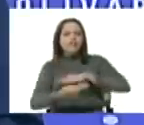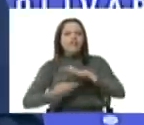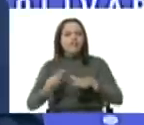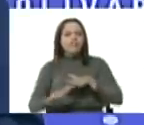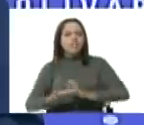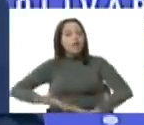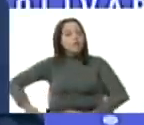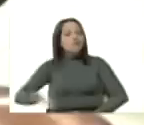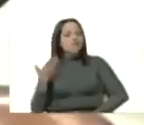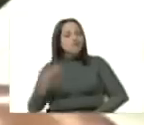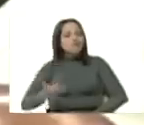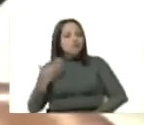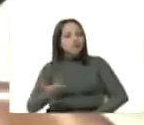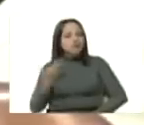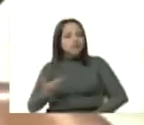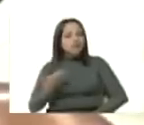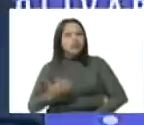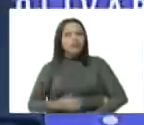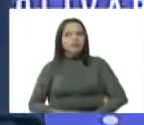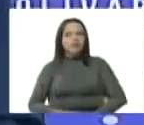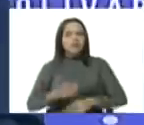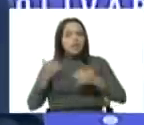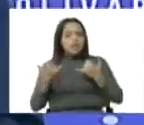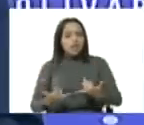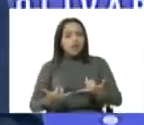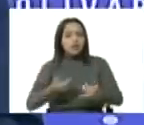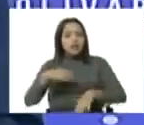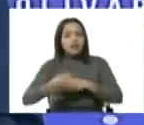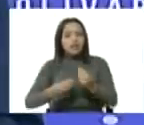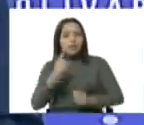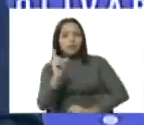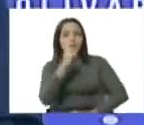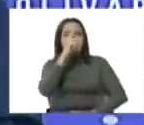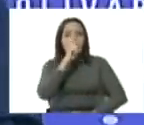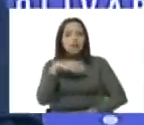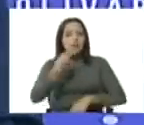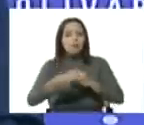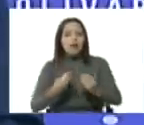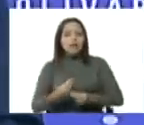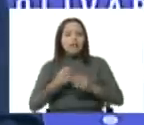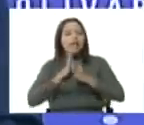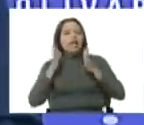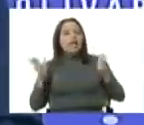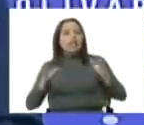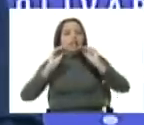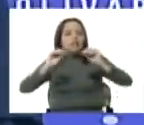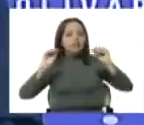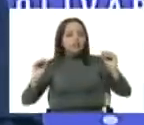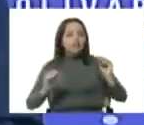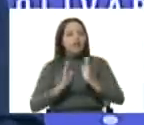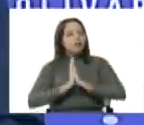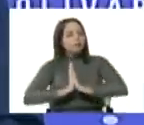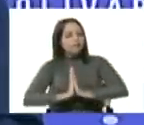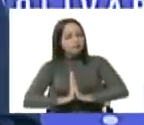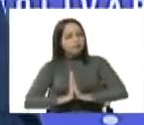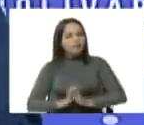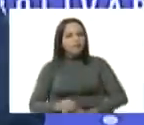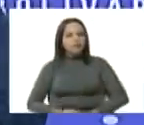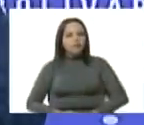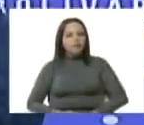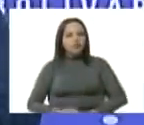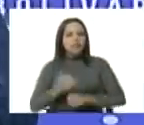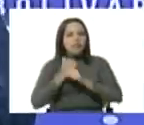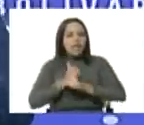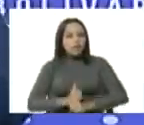primordial. Y ahora que cumple el primer año, vamos a hacer grandes anuncios. Aspiro a poder